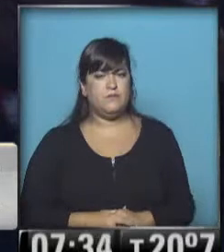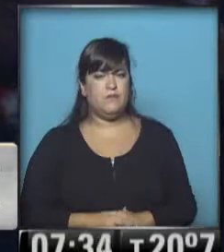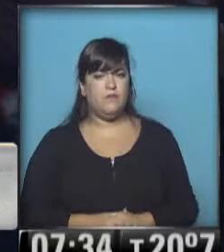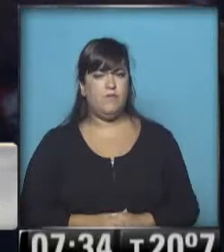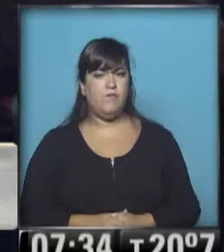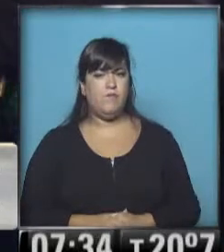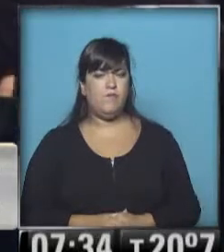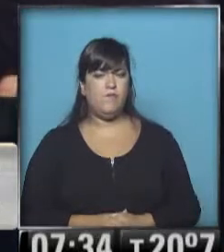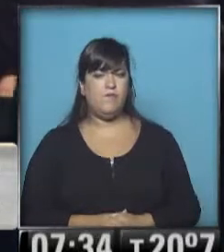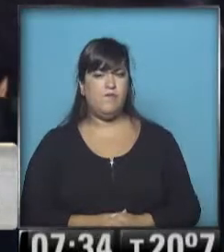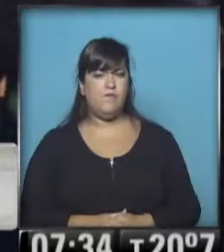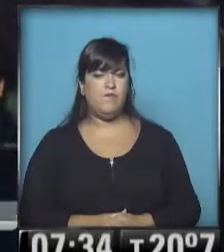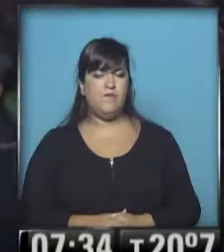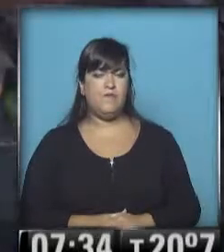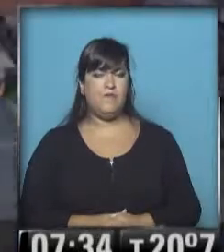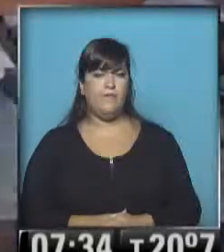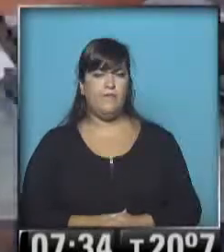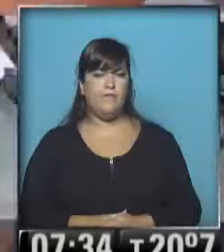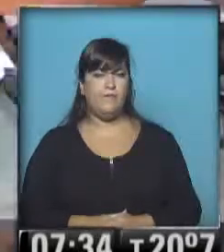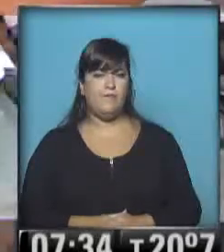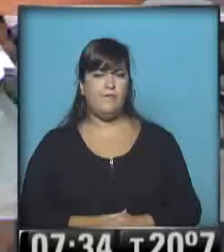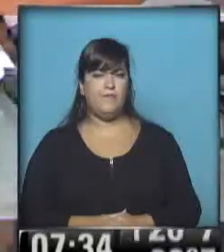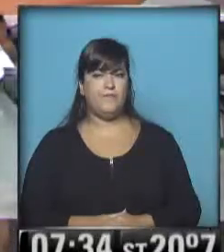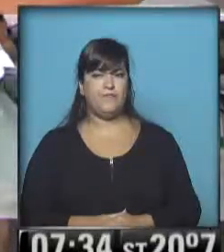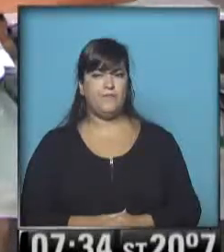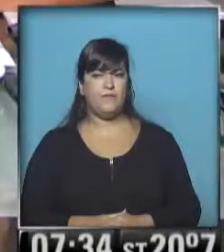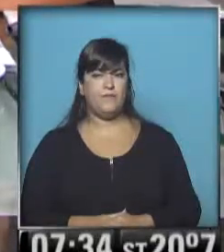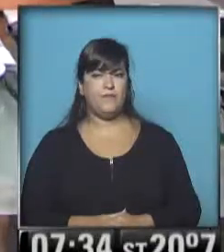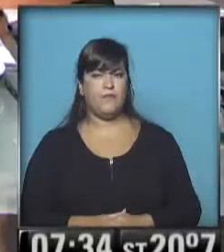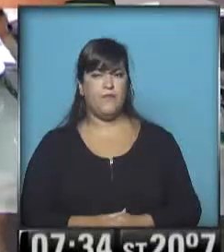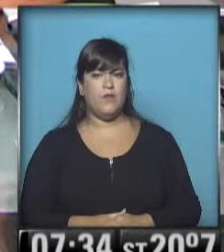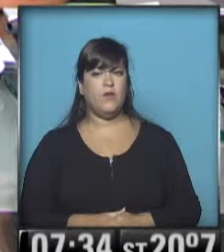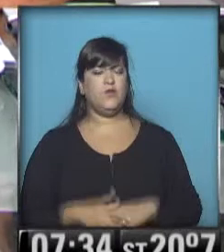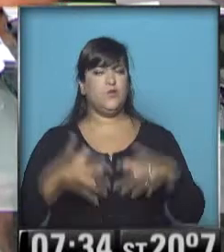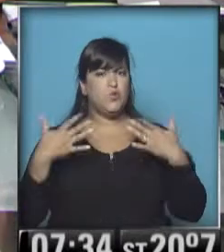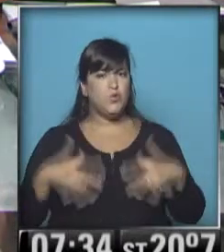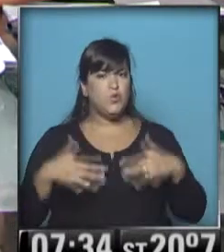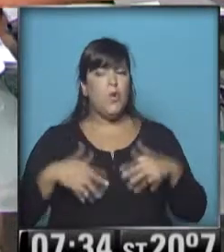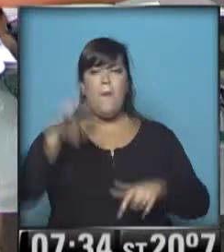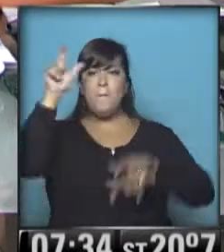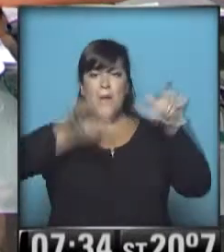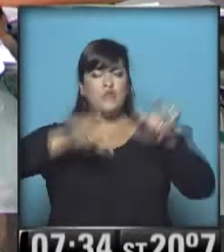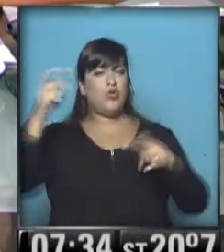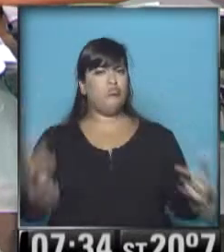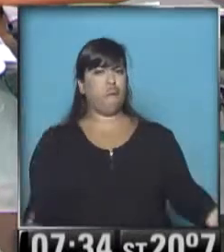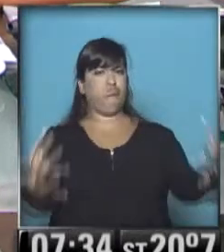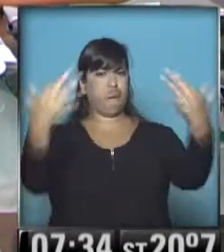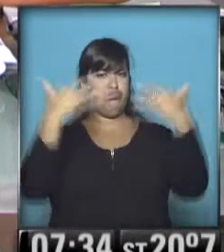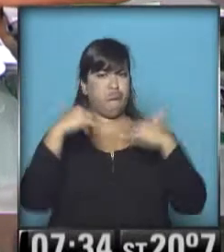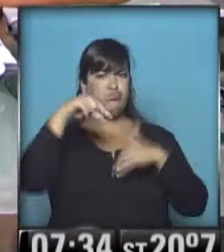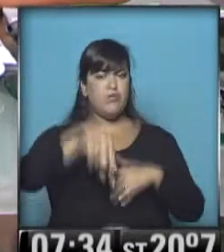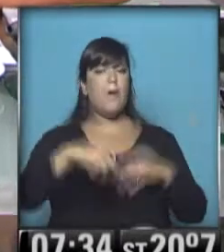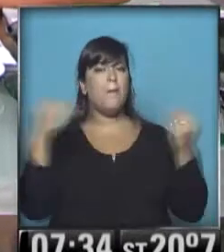patear, romper esquemas de los que siempre callan, gritarán. Se sumó gente también a la convocatoria